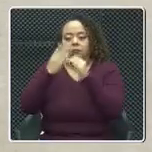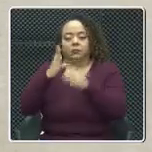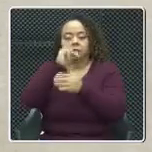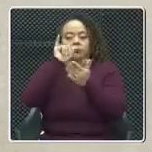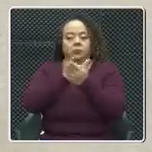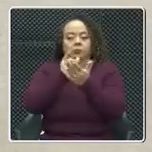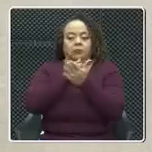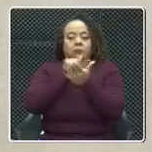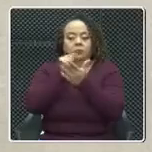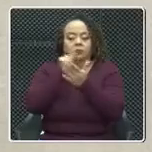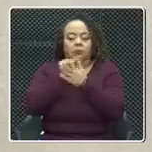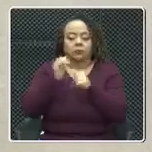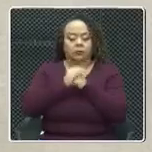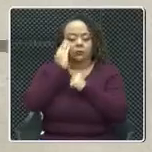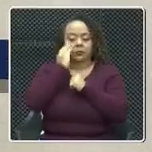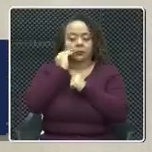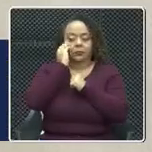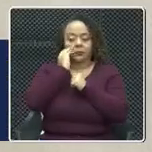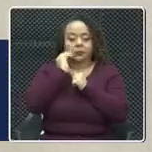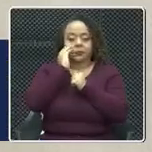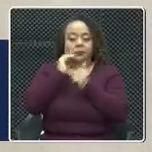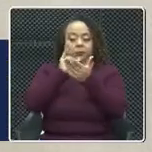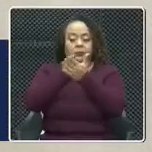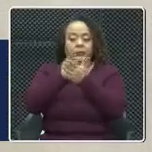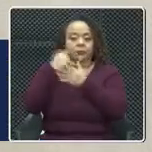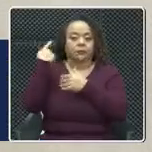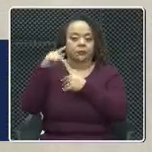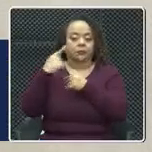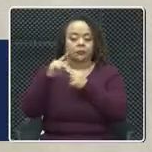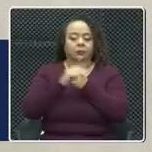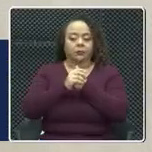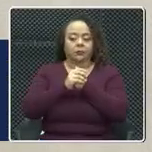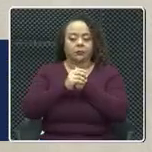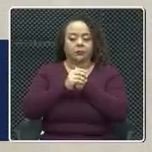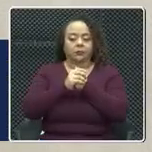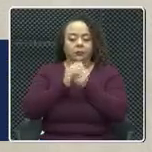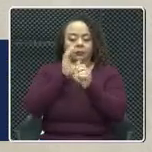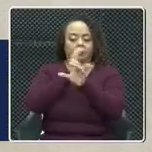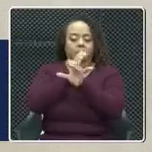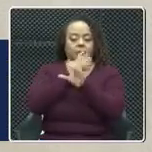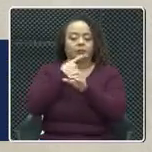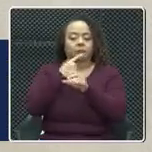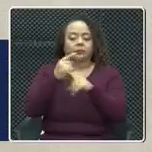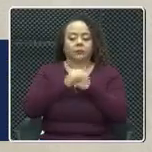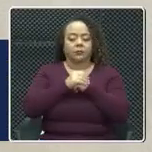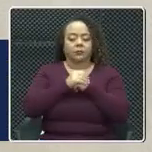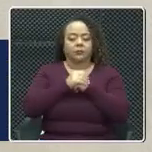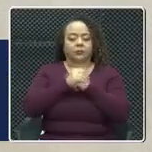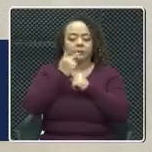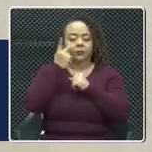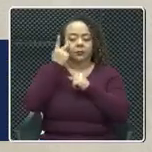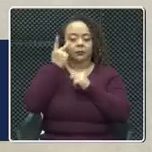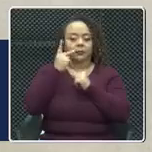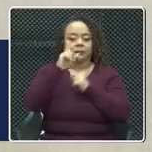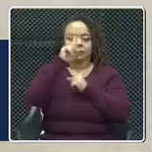Y esas investigaciones, o sea, ese riesgo amparado, ¿verdad? Donde se dice, mire, se hizo, ¿verdad? Se consultó, se le preguntó